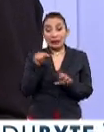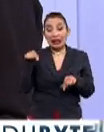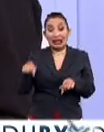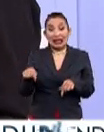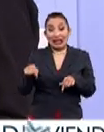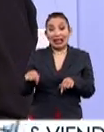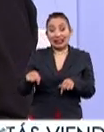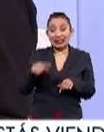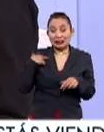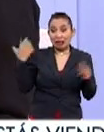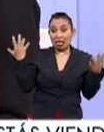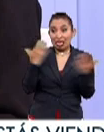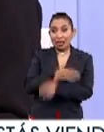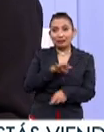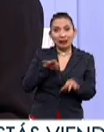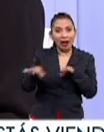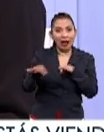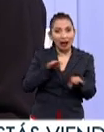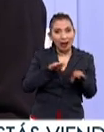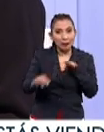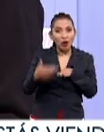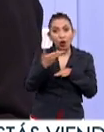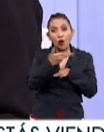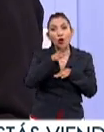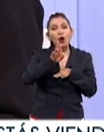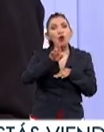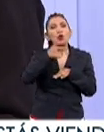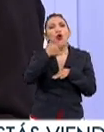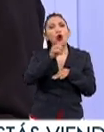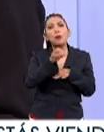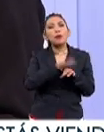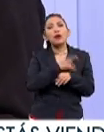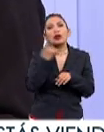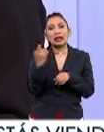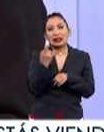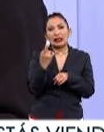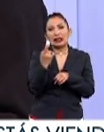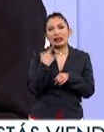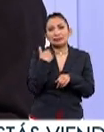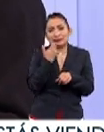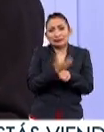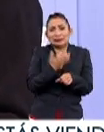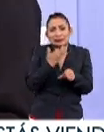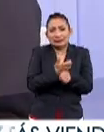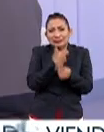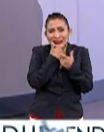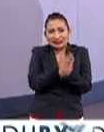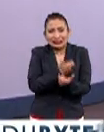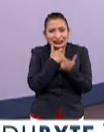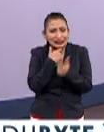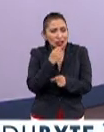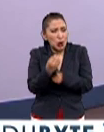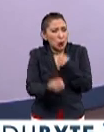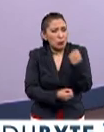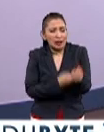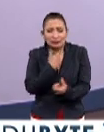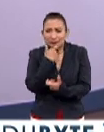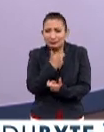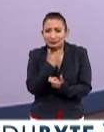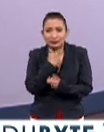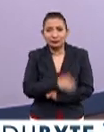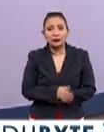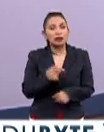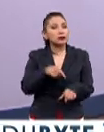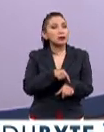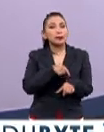Aquí les va a sorprender el trabajo de Hugo por el que es una comedia a todo lo que da.